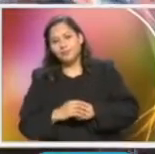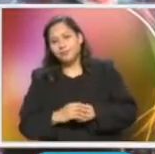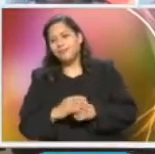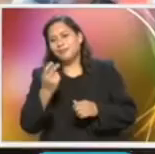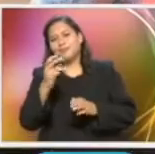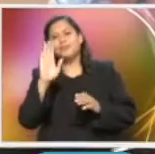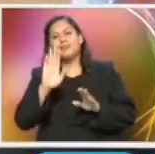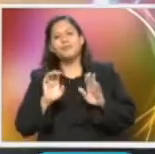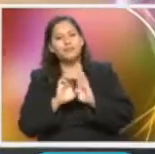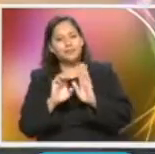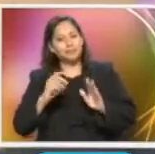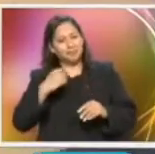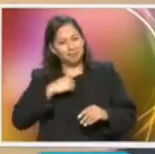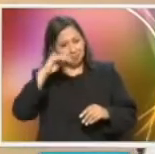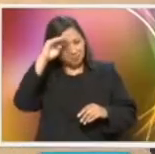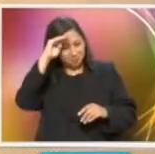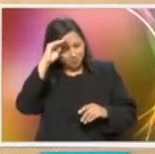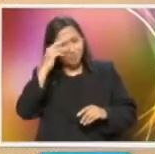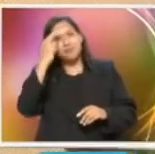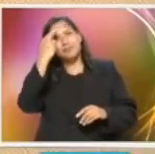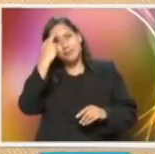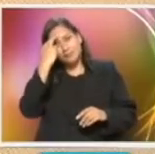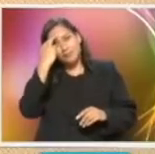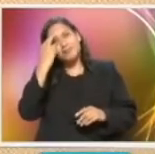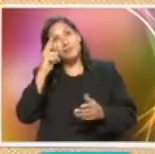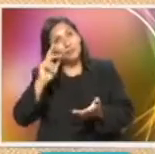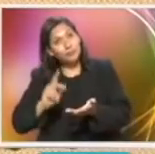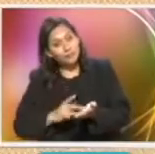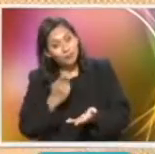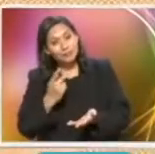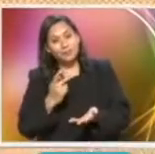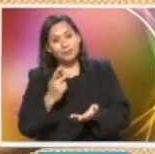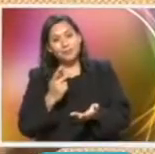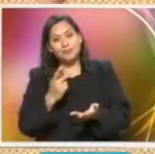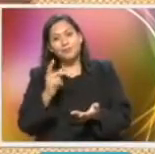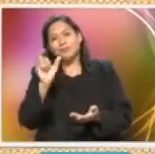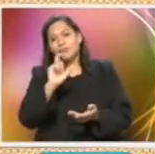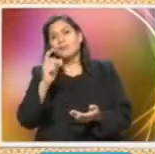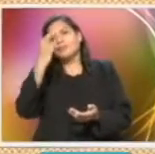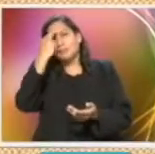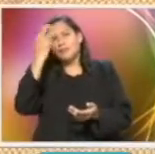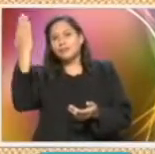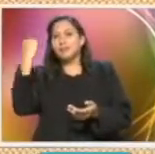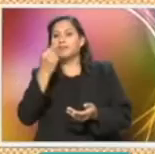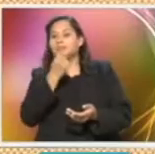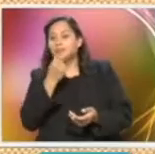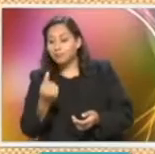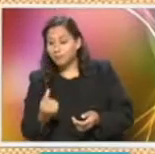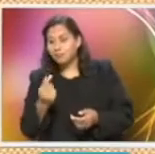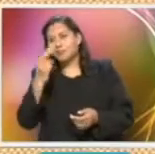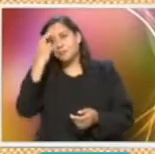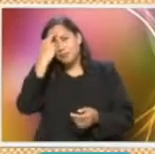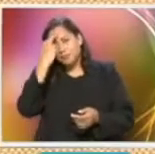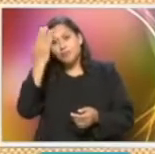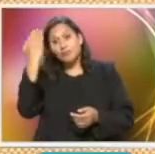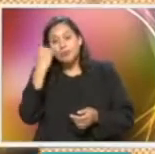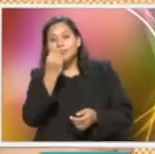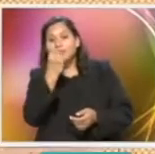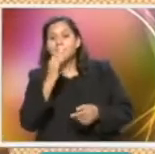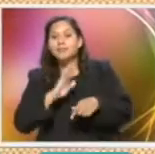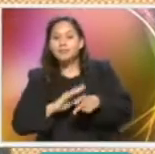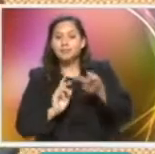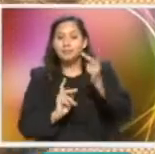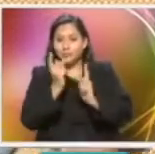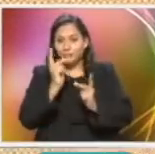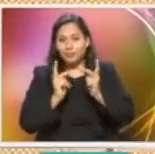es me pregunto, ¿no? Y recuerdo que otra vez, pues mi referencia es la niñez. Yo recuerdo que se comían muchas más